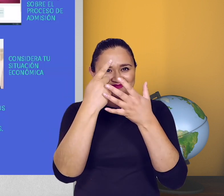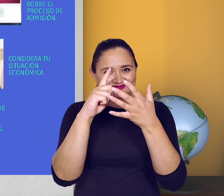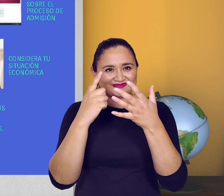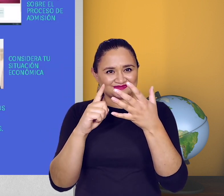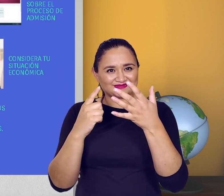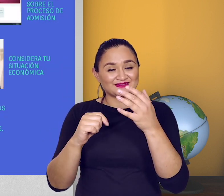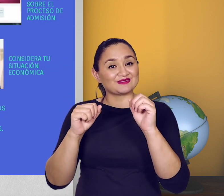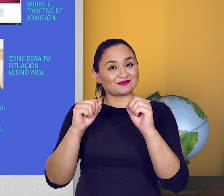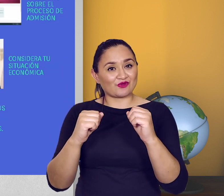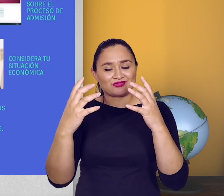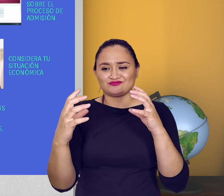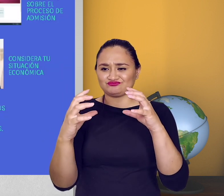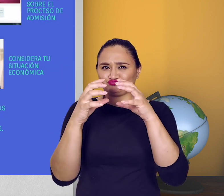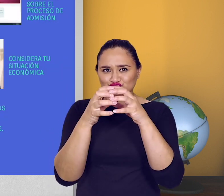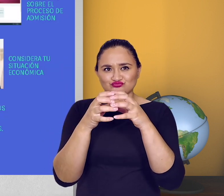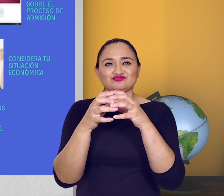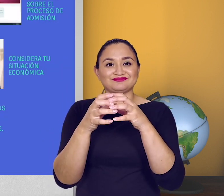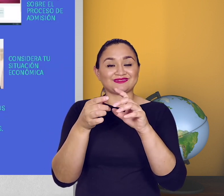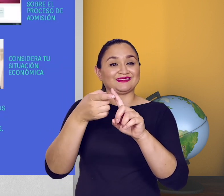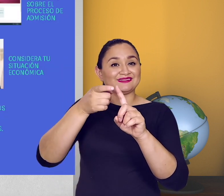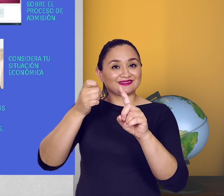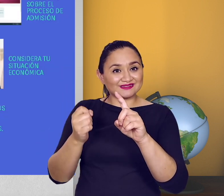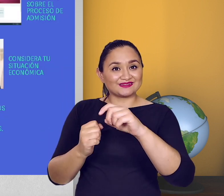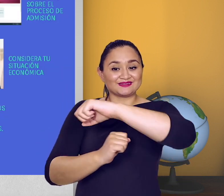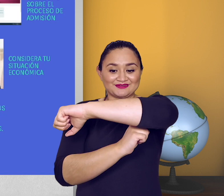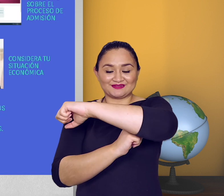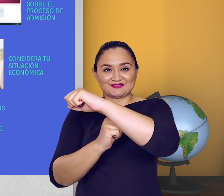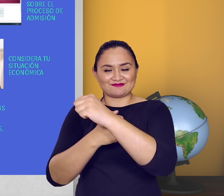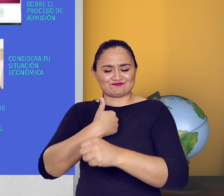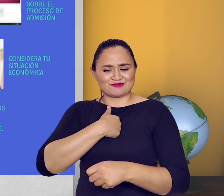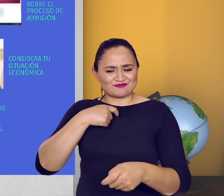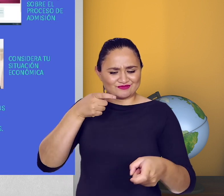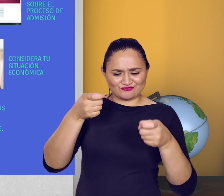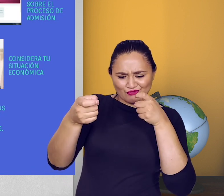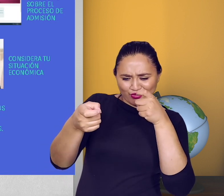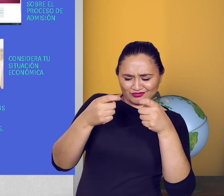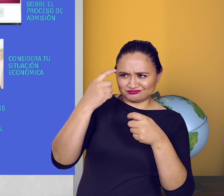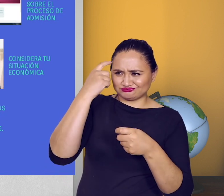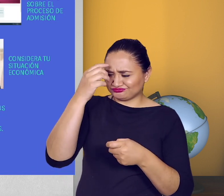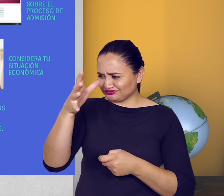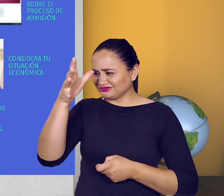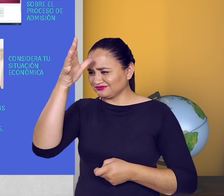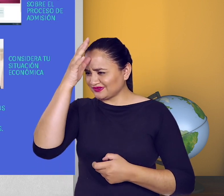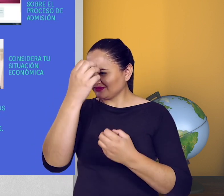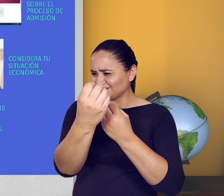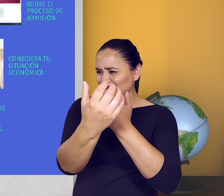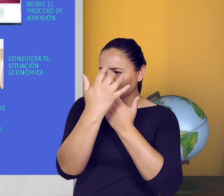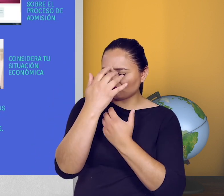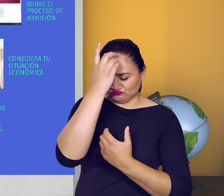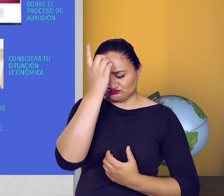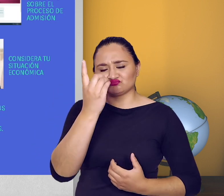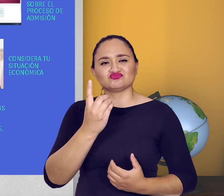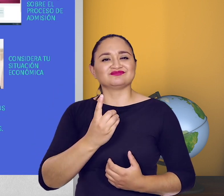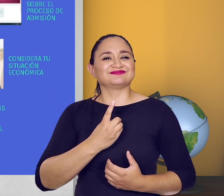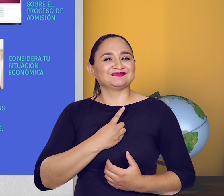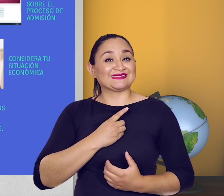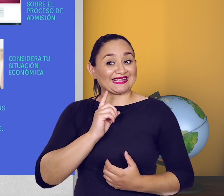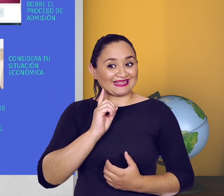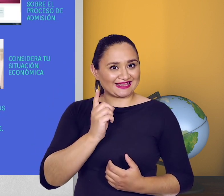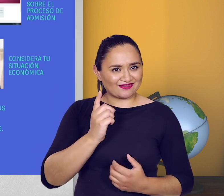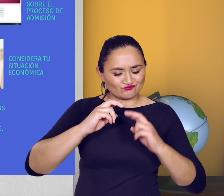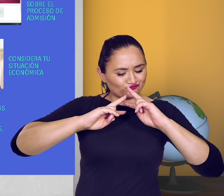otros consolidarán desde los ejes de autoconocimiento información y toma de decisiones